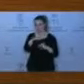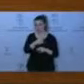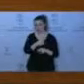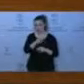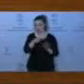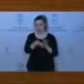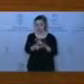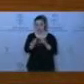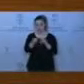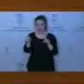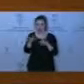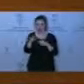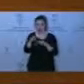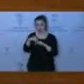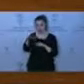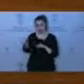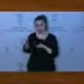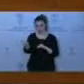de control externo.